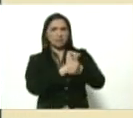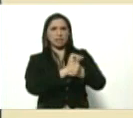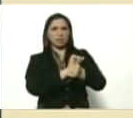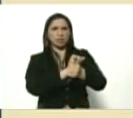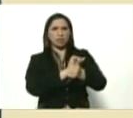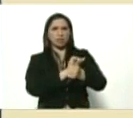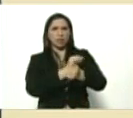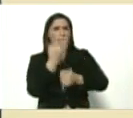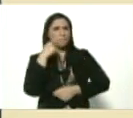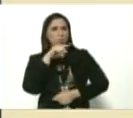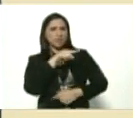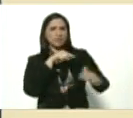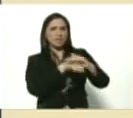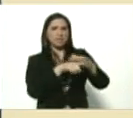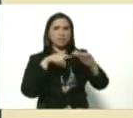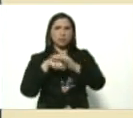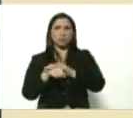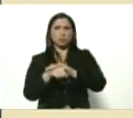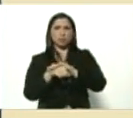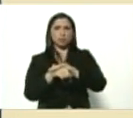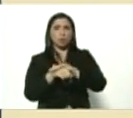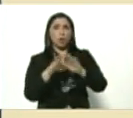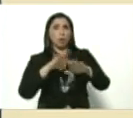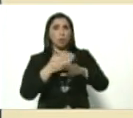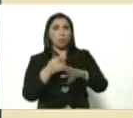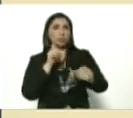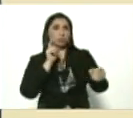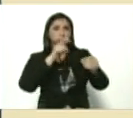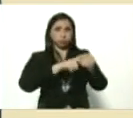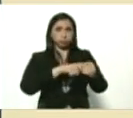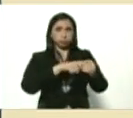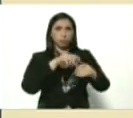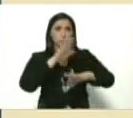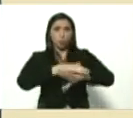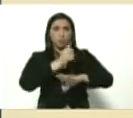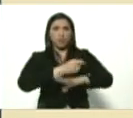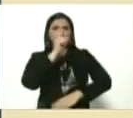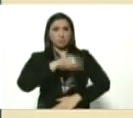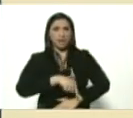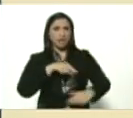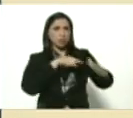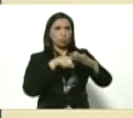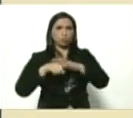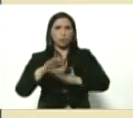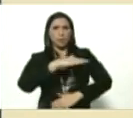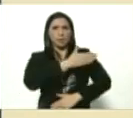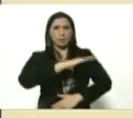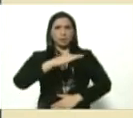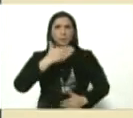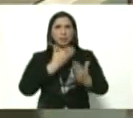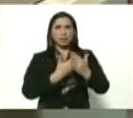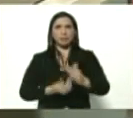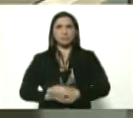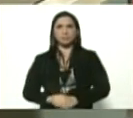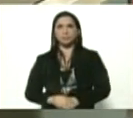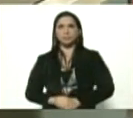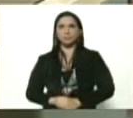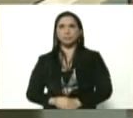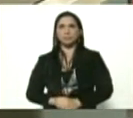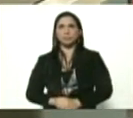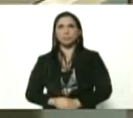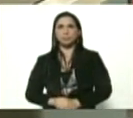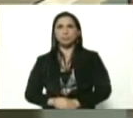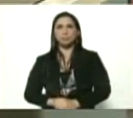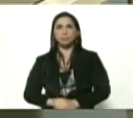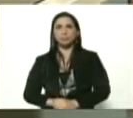estas incursiones, por estar involucrado, como ustedes aseguran, en estas incursiones marítimas? Muchas gracias.